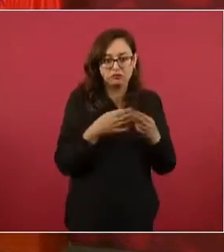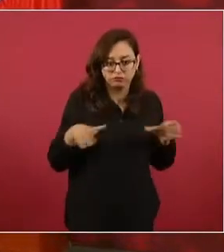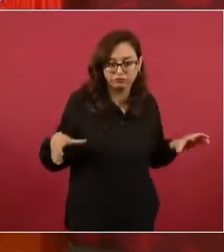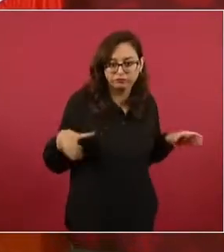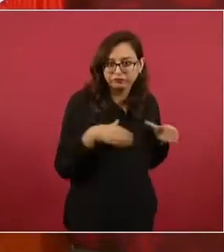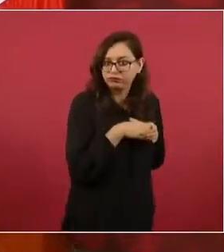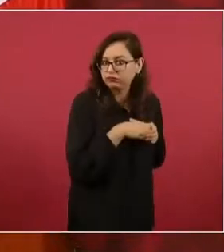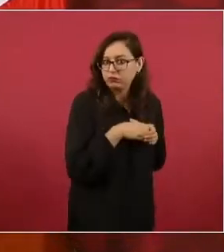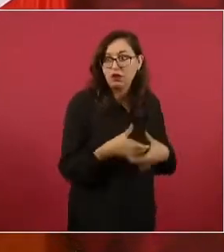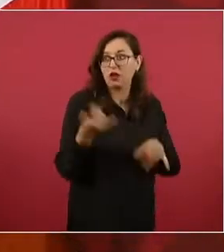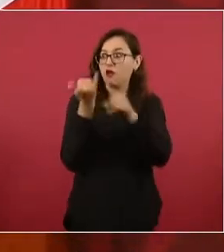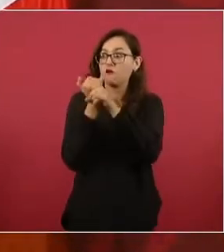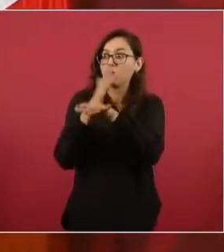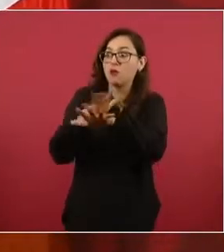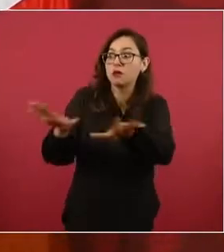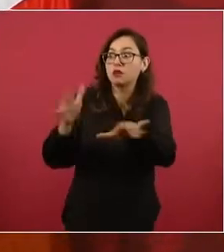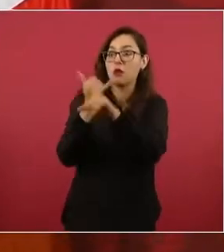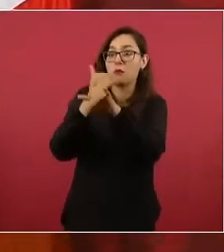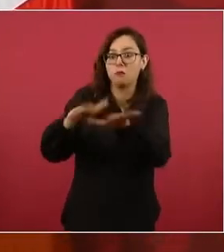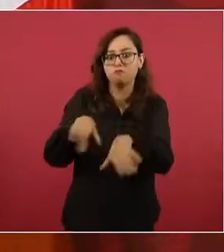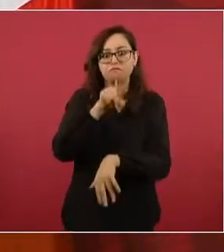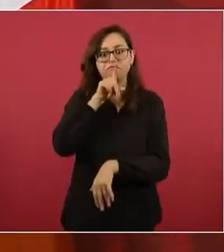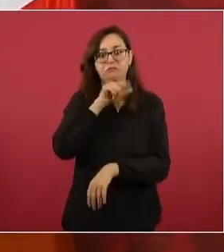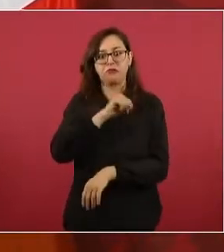Muchas cosas se desconocían,